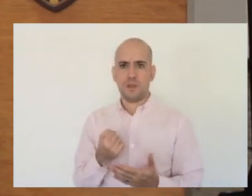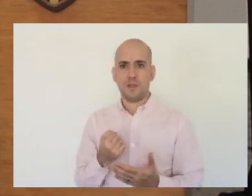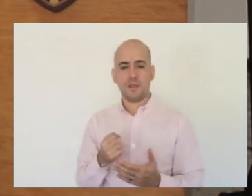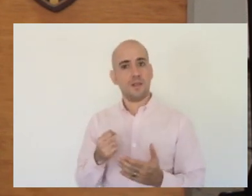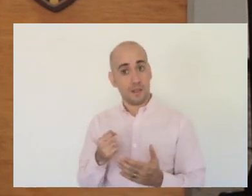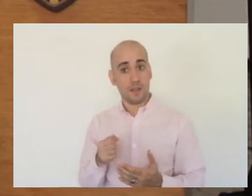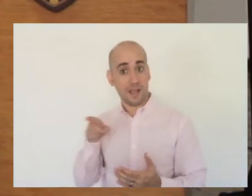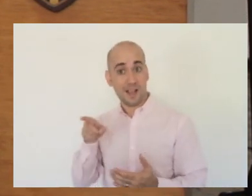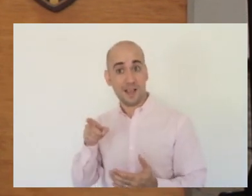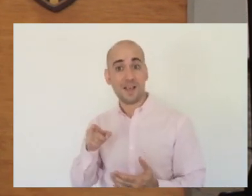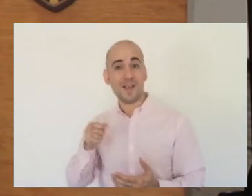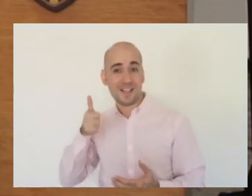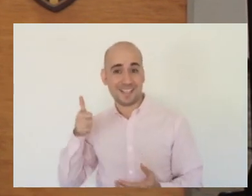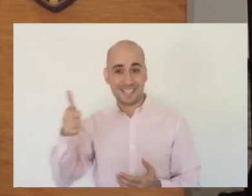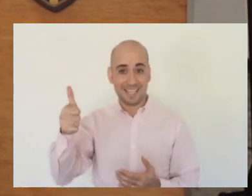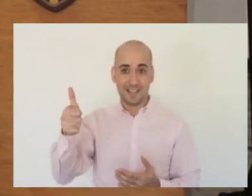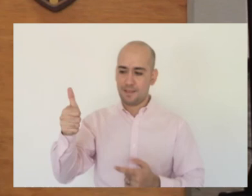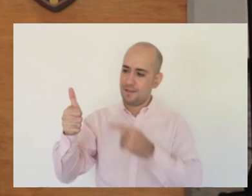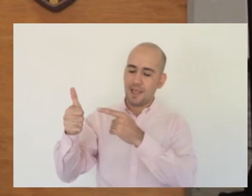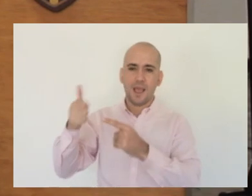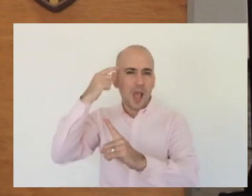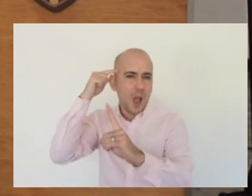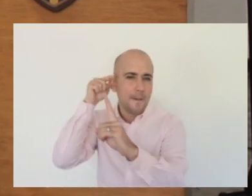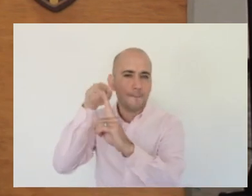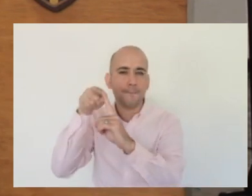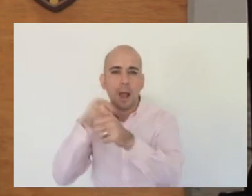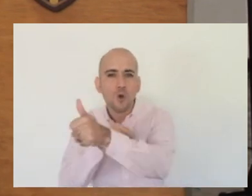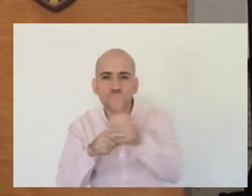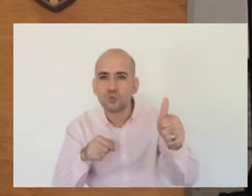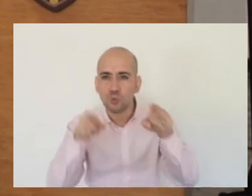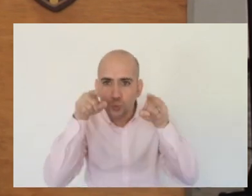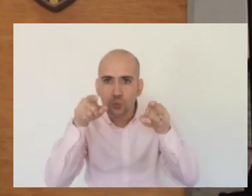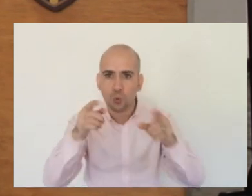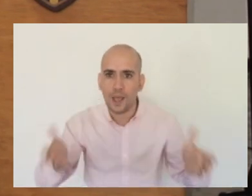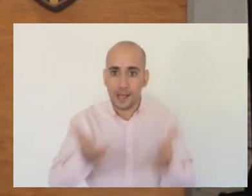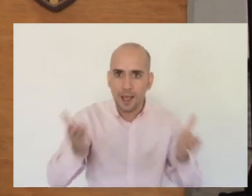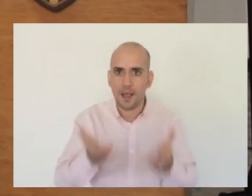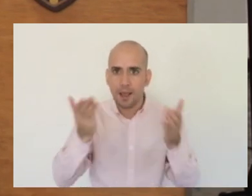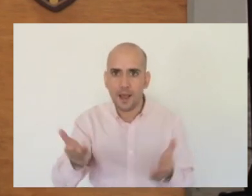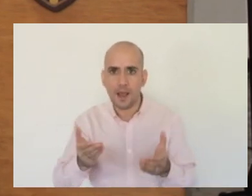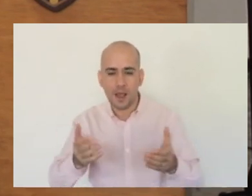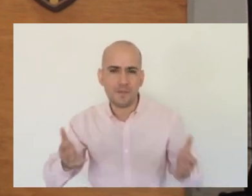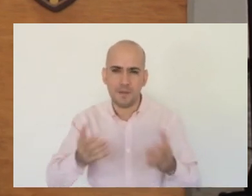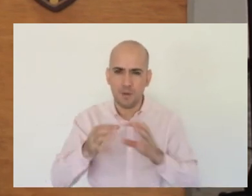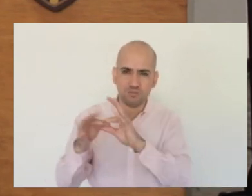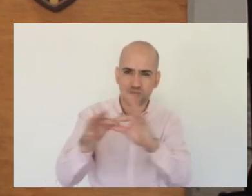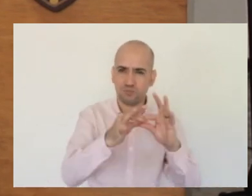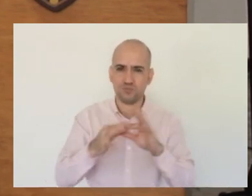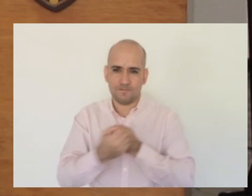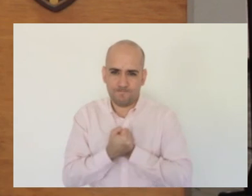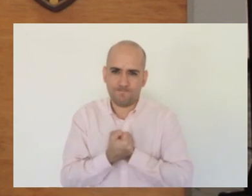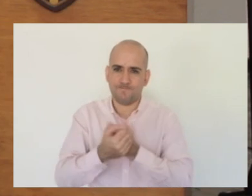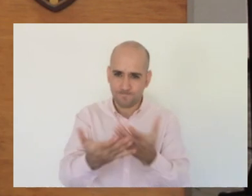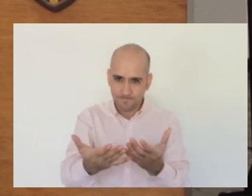Nuestro líder curricular ha asumido el destino de hacer más grande a la comunidad del Liceo Francisco Tello González. Y su